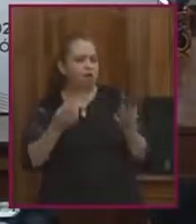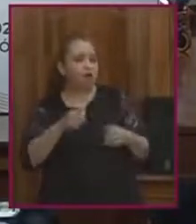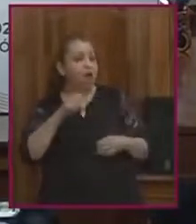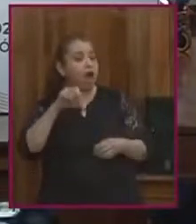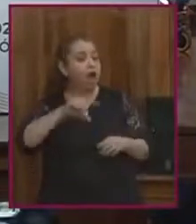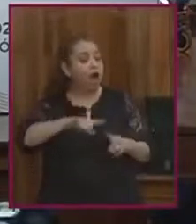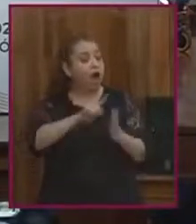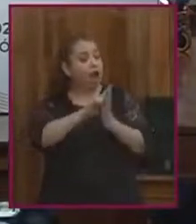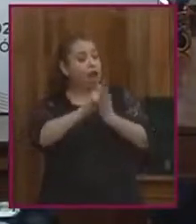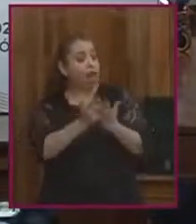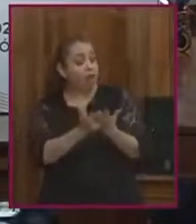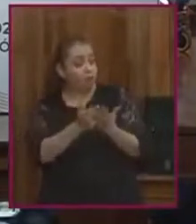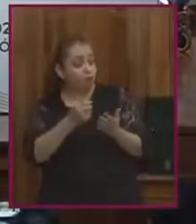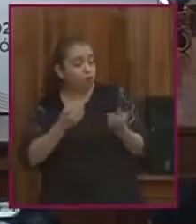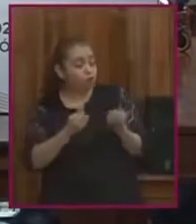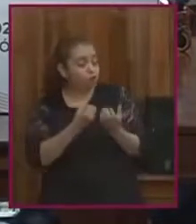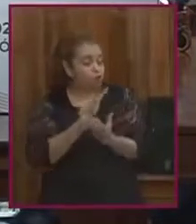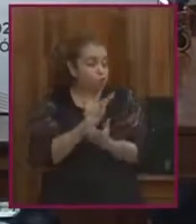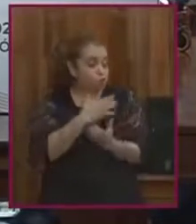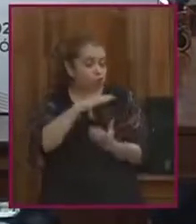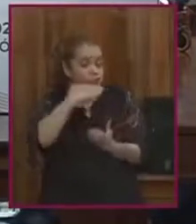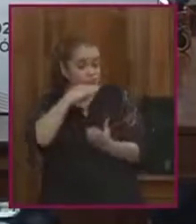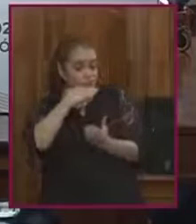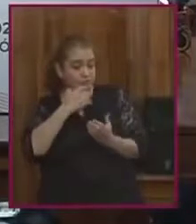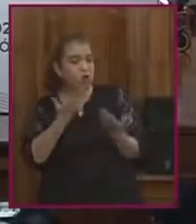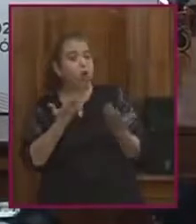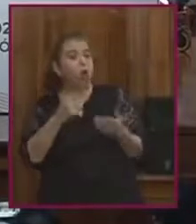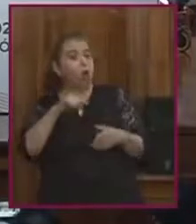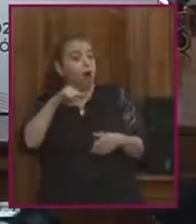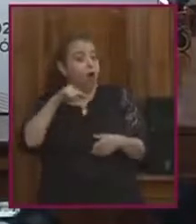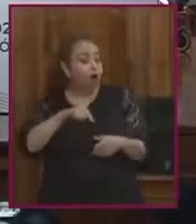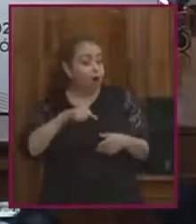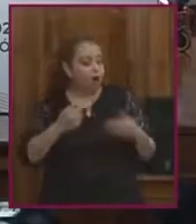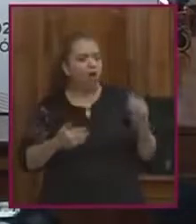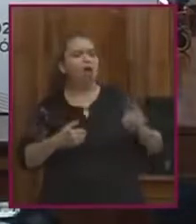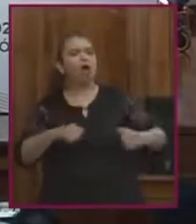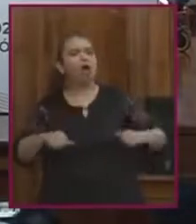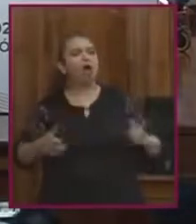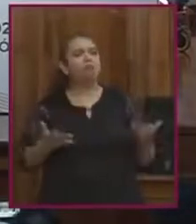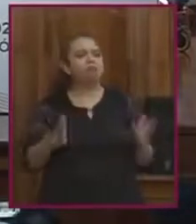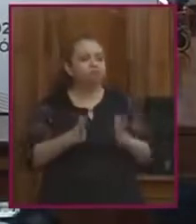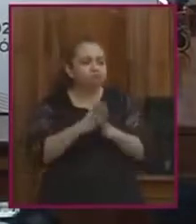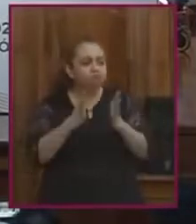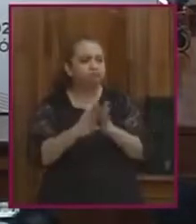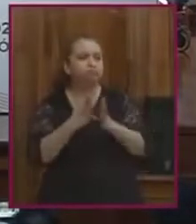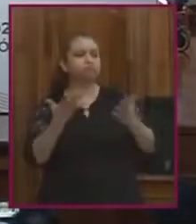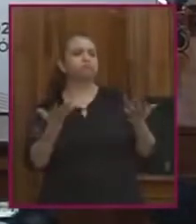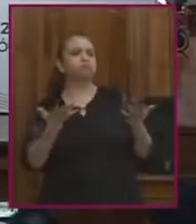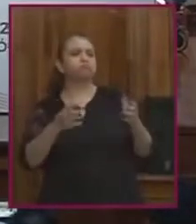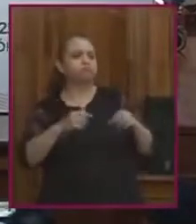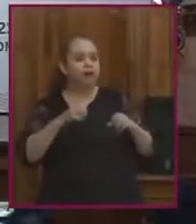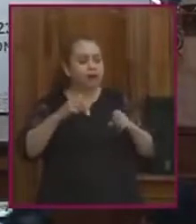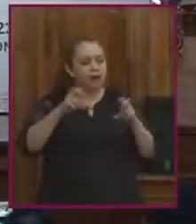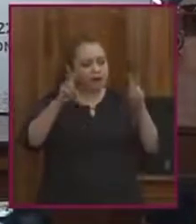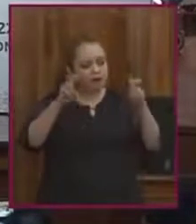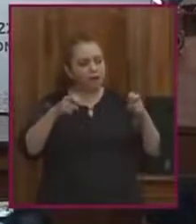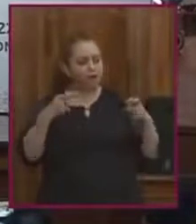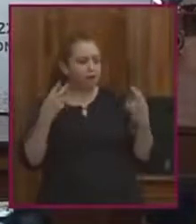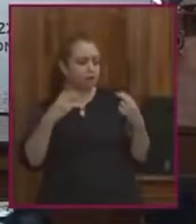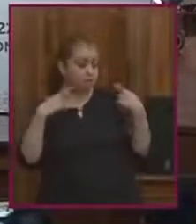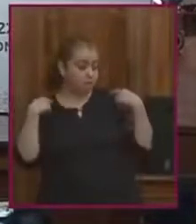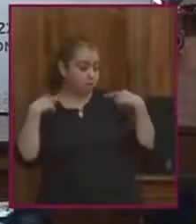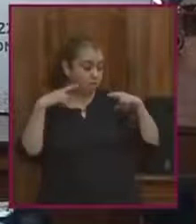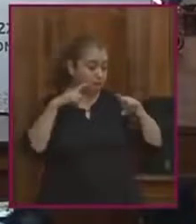libros de texto y estos generarán la práctica pedagógica de cada una de las maestras y maestros. Lo que les quiero decir con